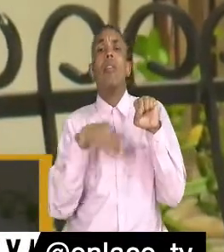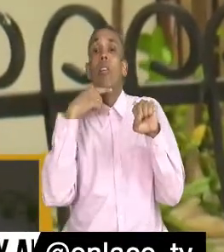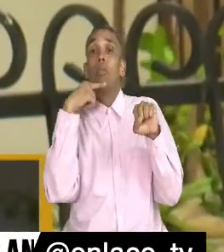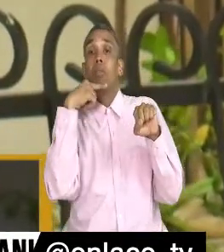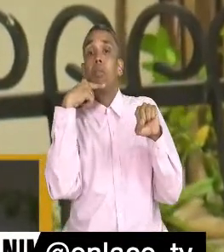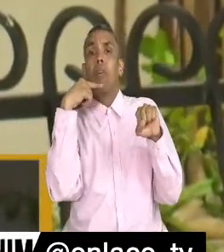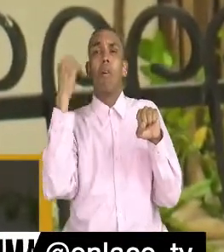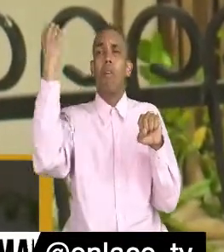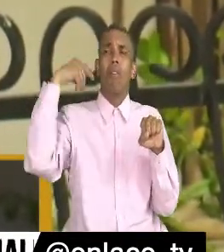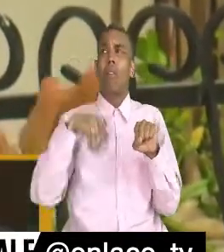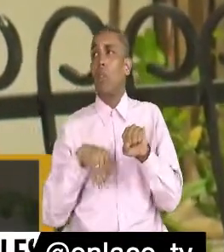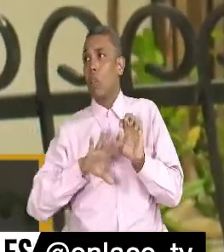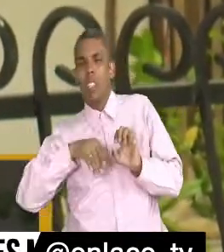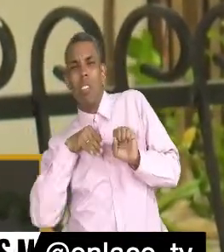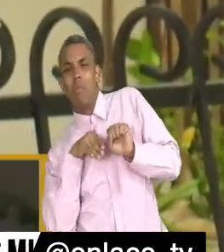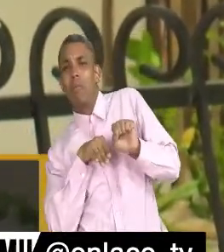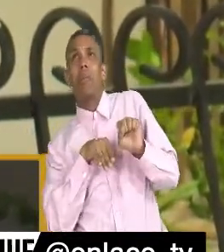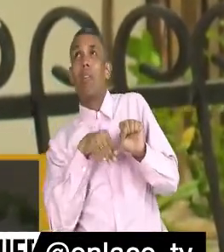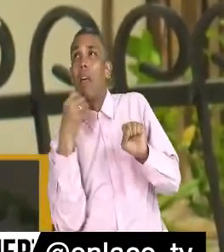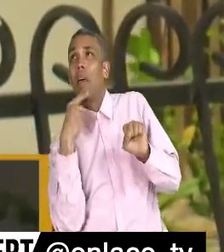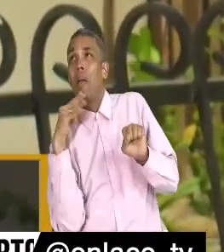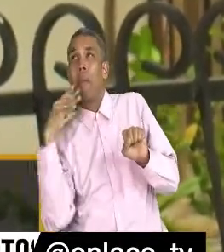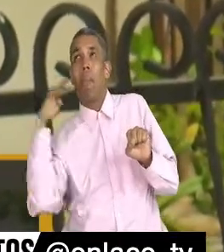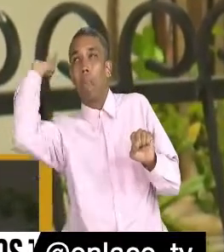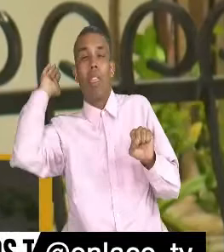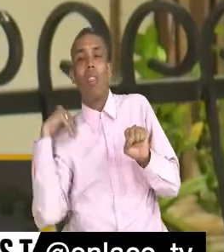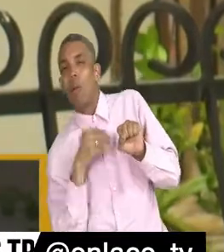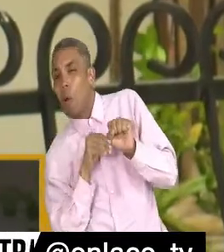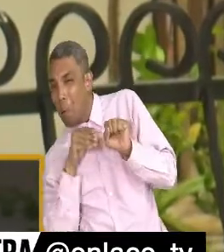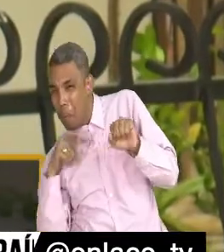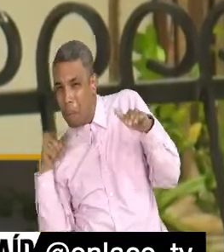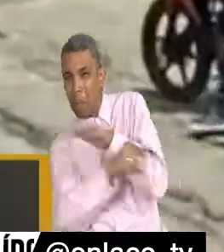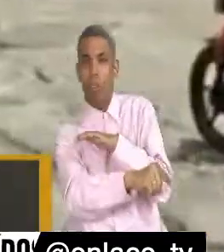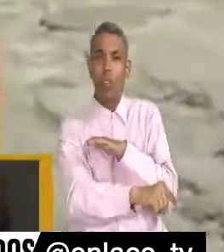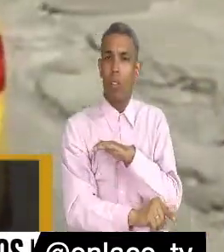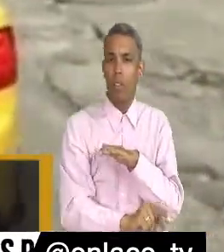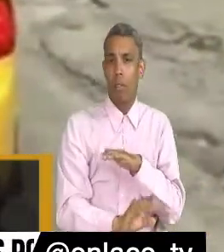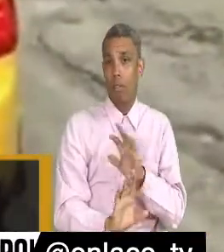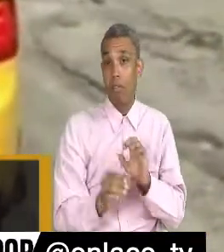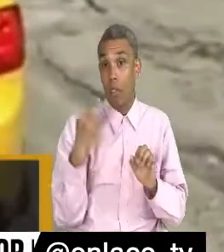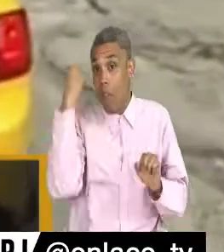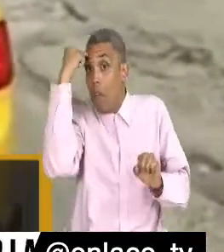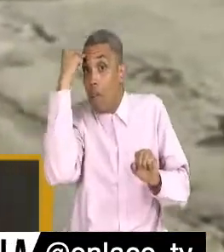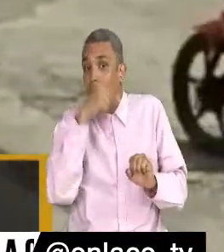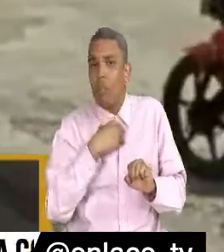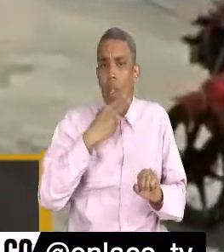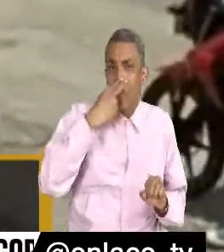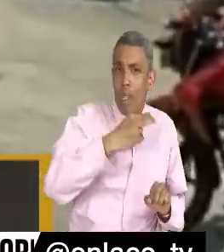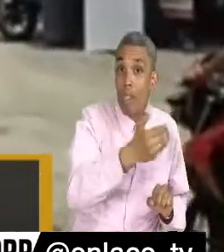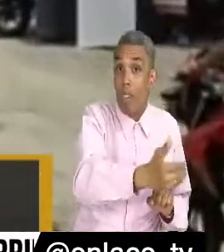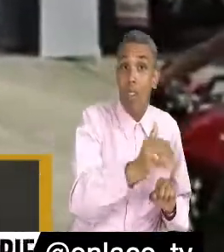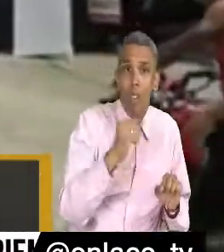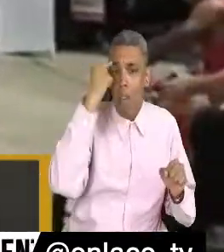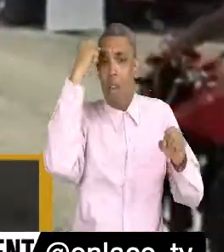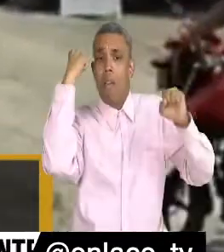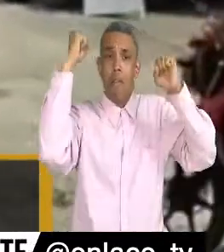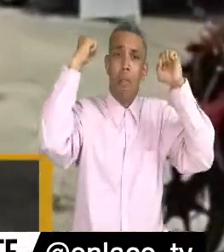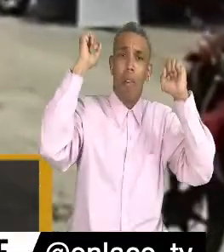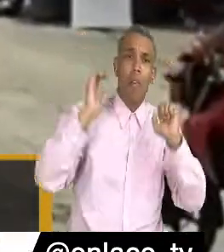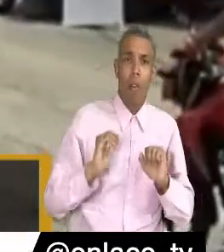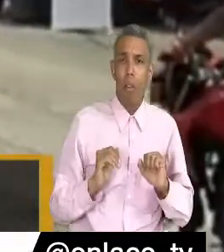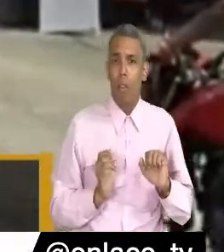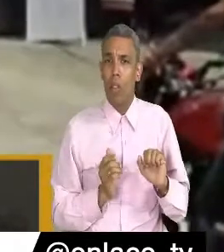estaba demasiado preocupado, yo pensaba en mi niña, yo salí corriendo y me fui porque no, el semáforo me cambió, yo arranqué con los carros,